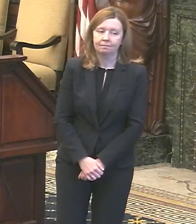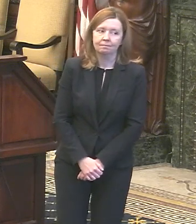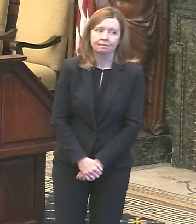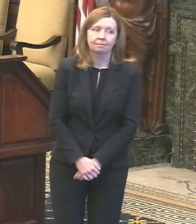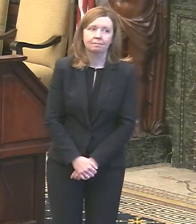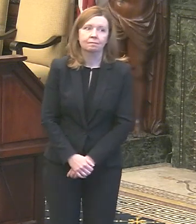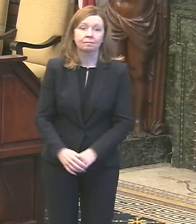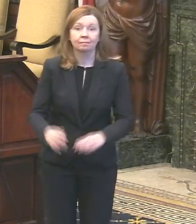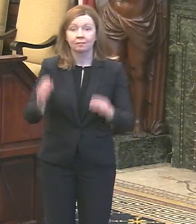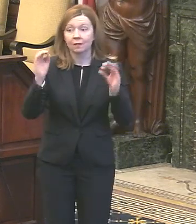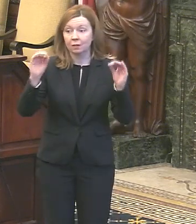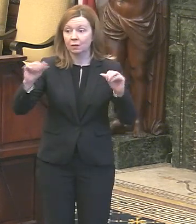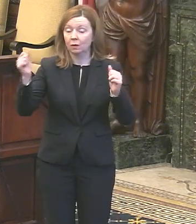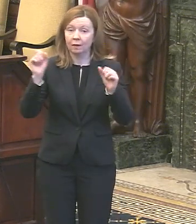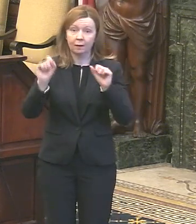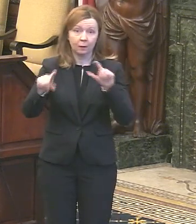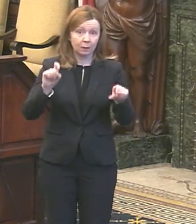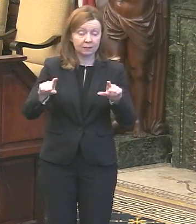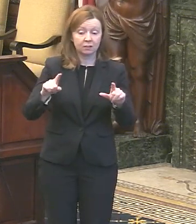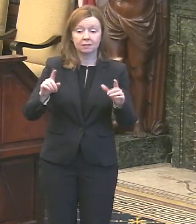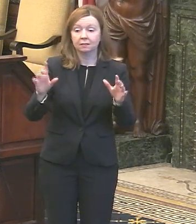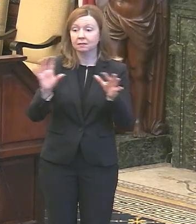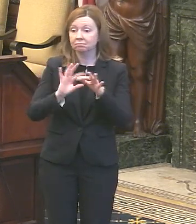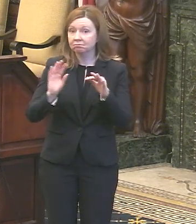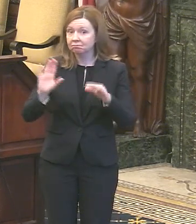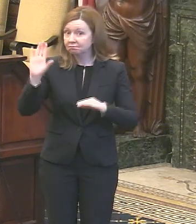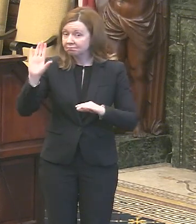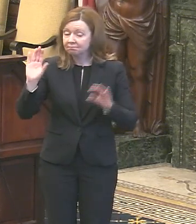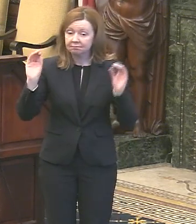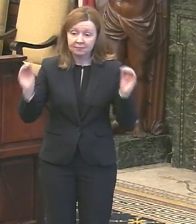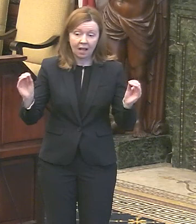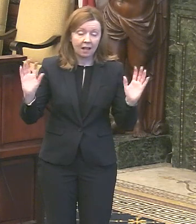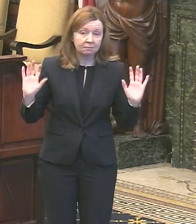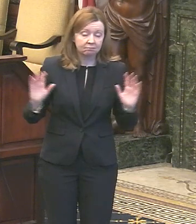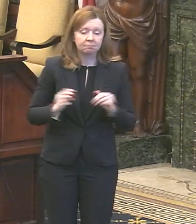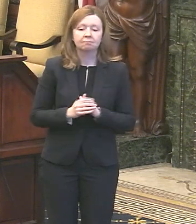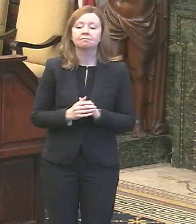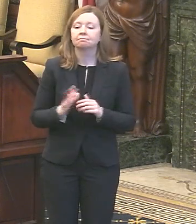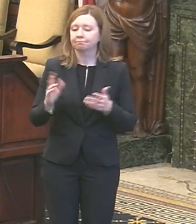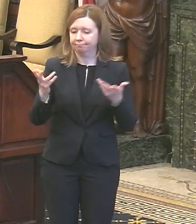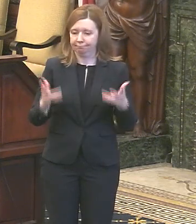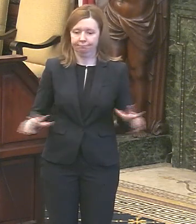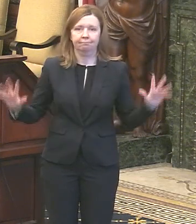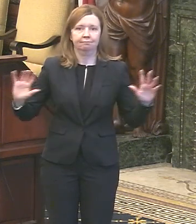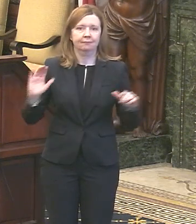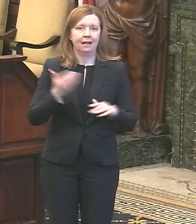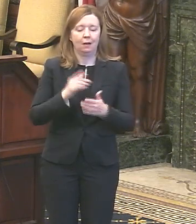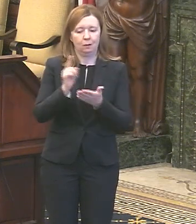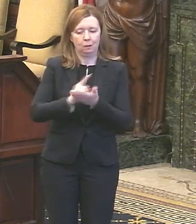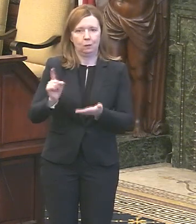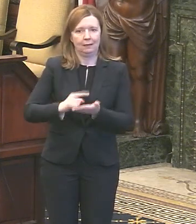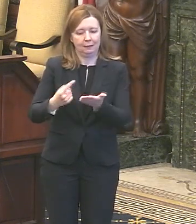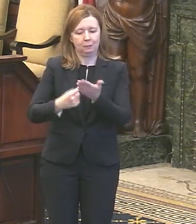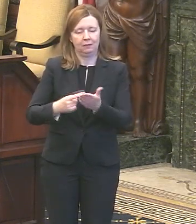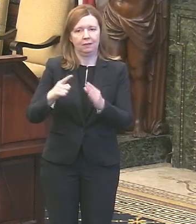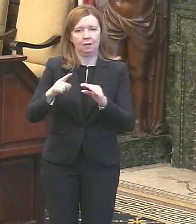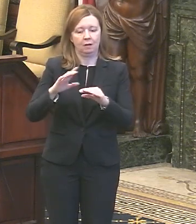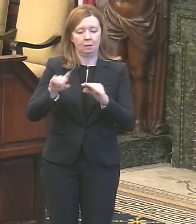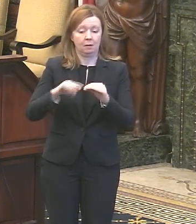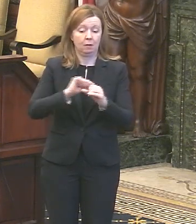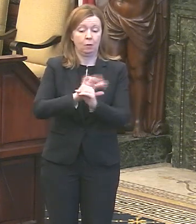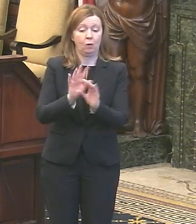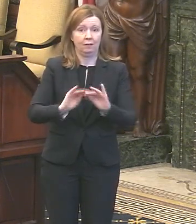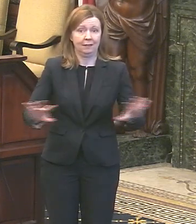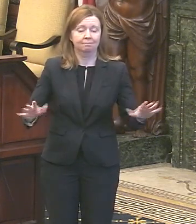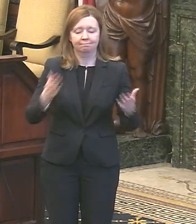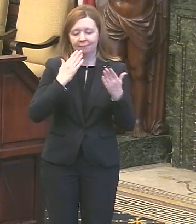All right, seeing no other questions or seeing no other hands raised for questions, that concludes our weekly briefing on COVID-19. Thank you